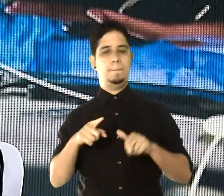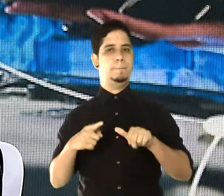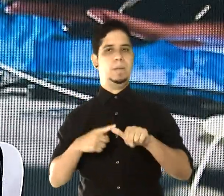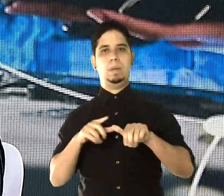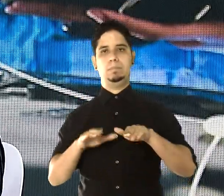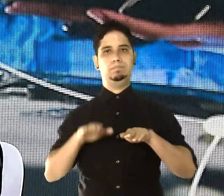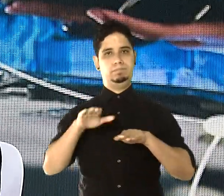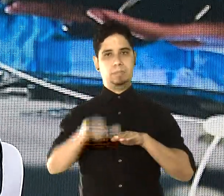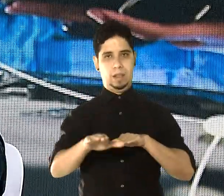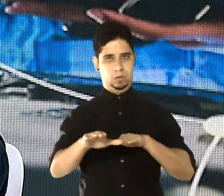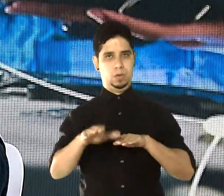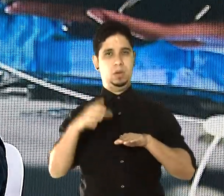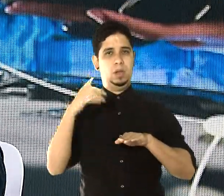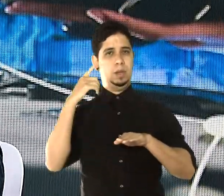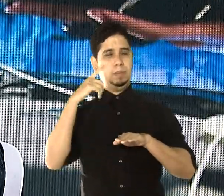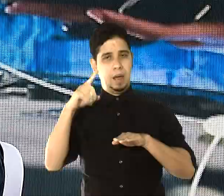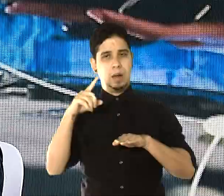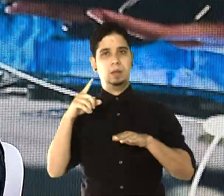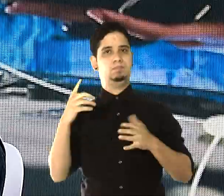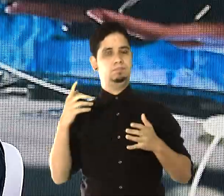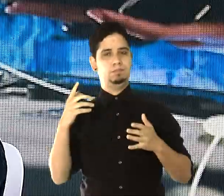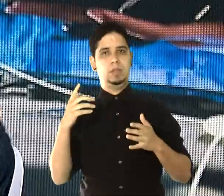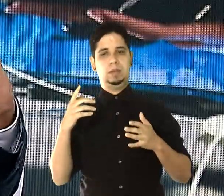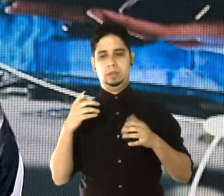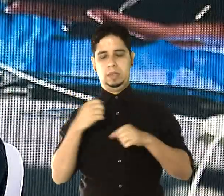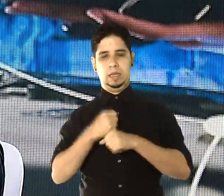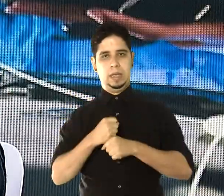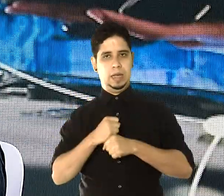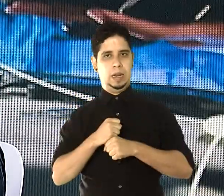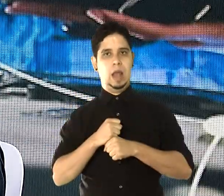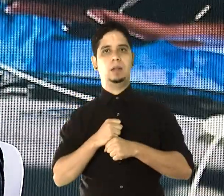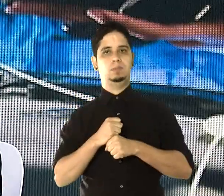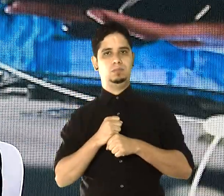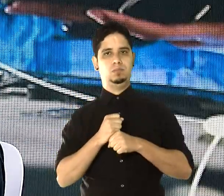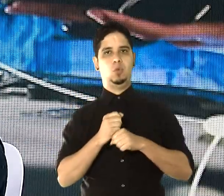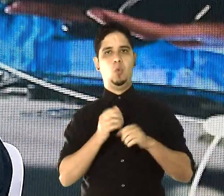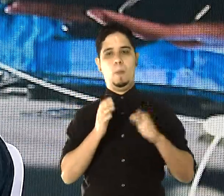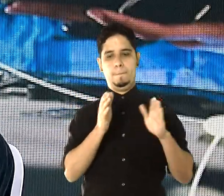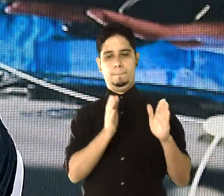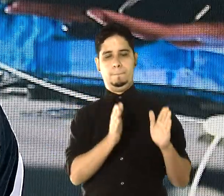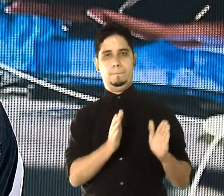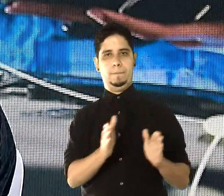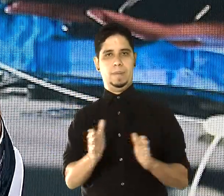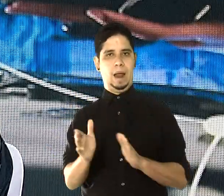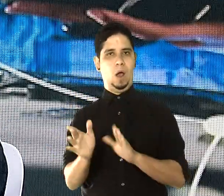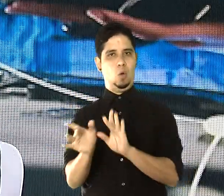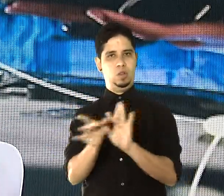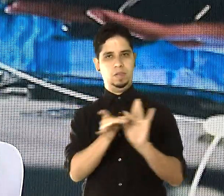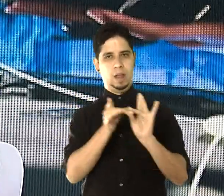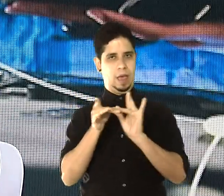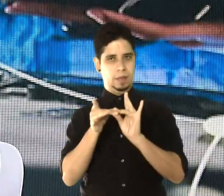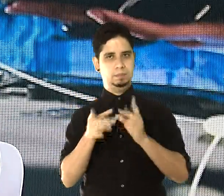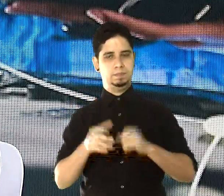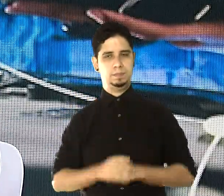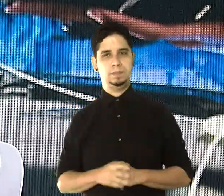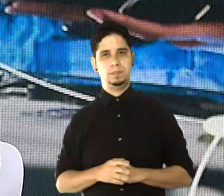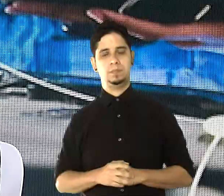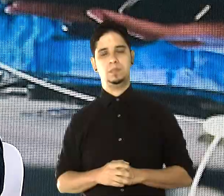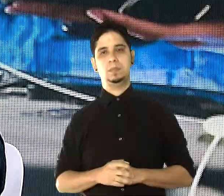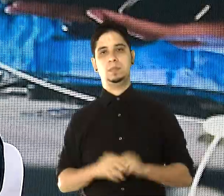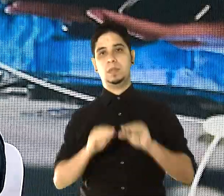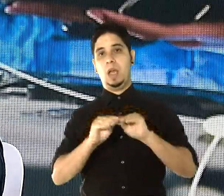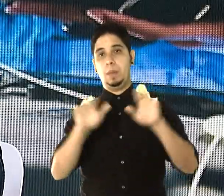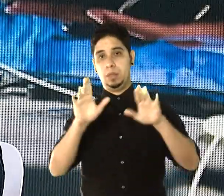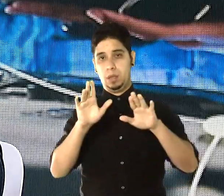para que hubiera un racional, una estrategia unificada, precisamente centralizando lo que sería